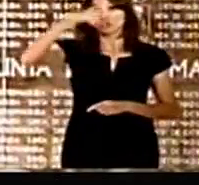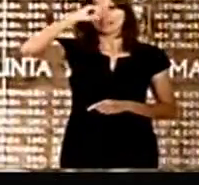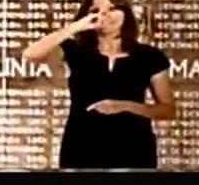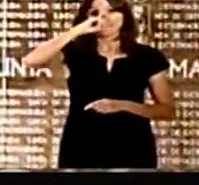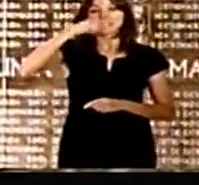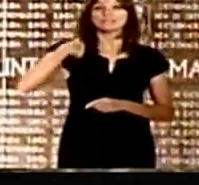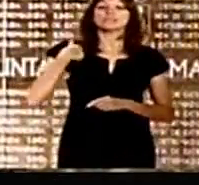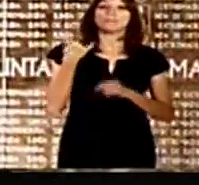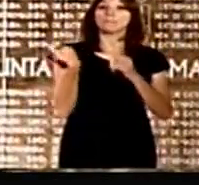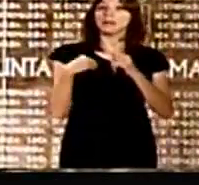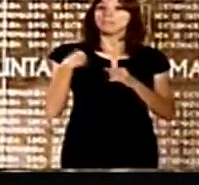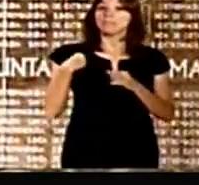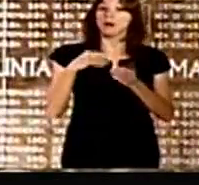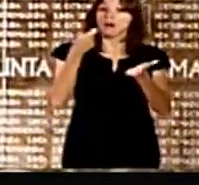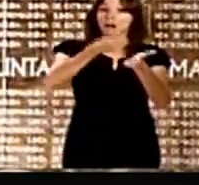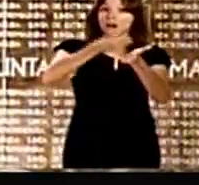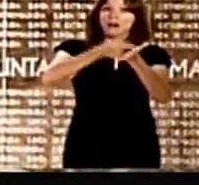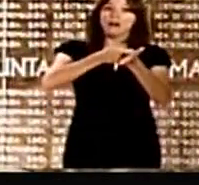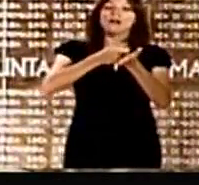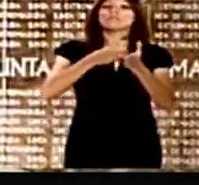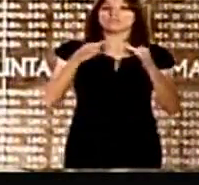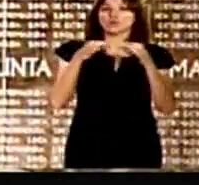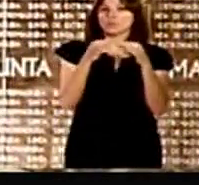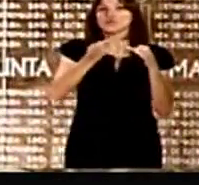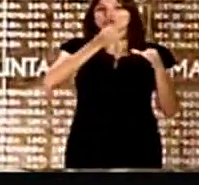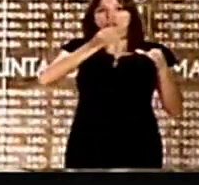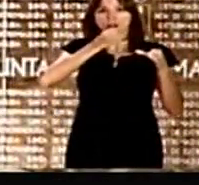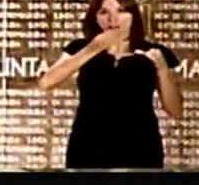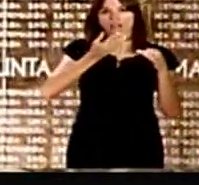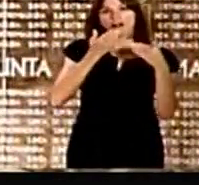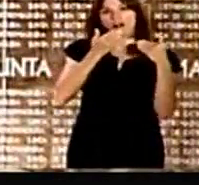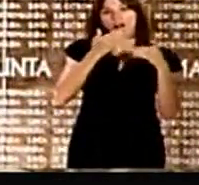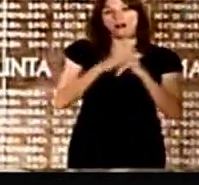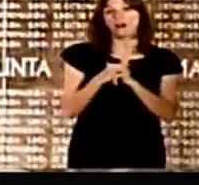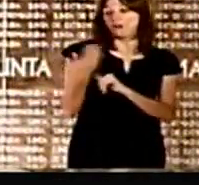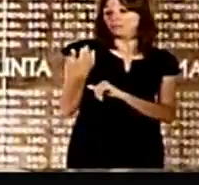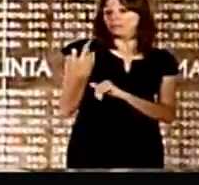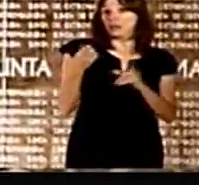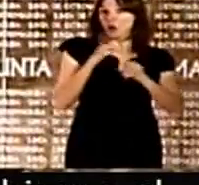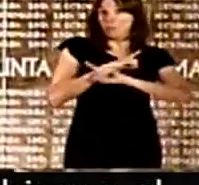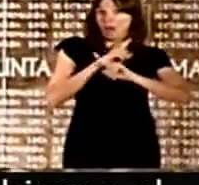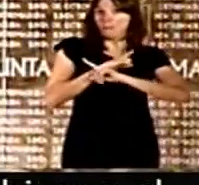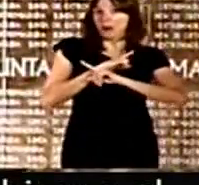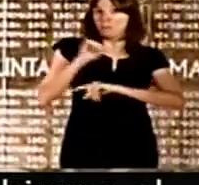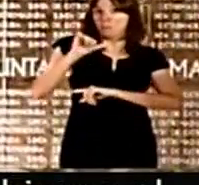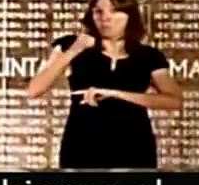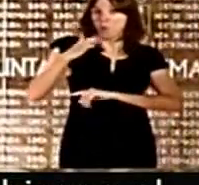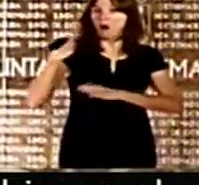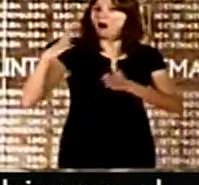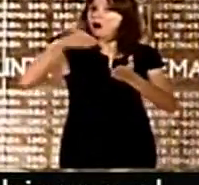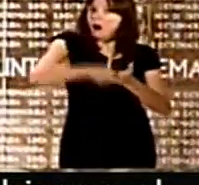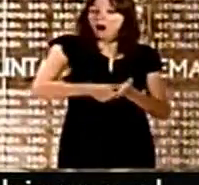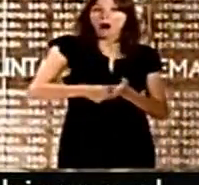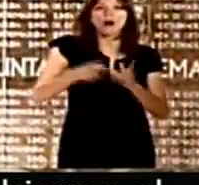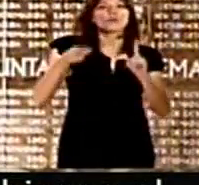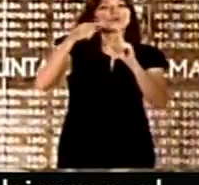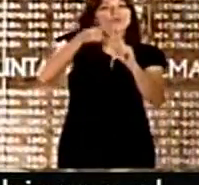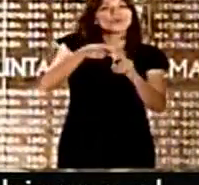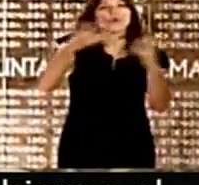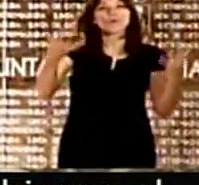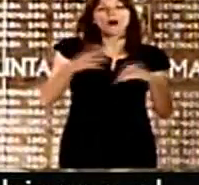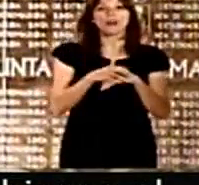incentivos fue puesta en marcha por este Gobierno de los socialistas el pasado mes de noviembre. La finalidad es potenciar el sector industrial